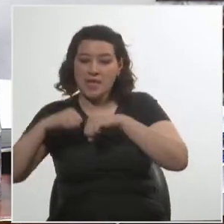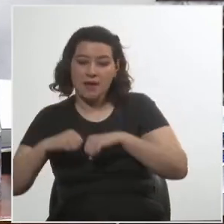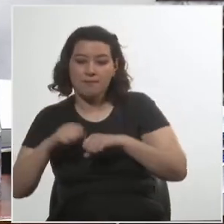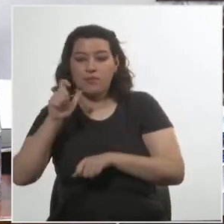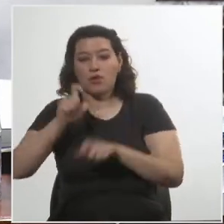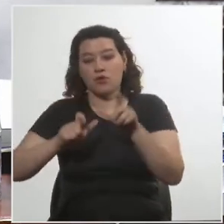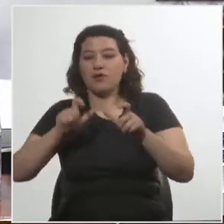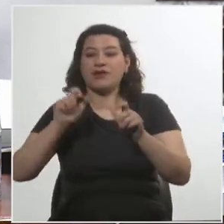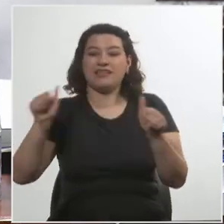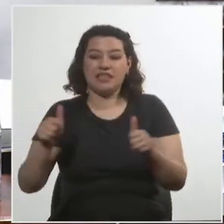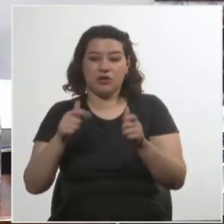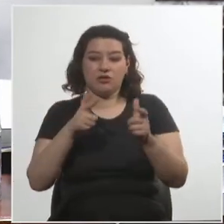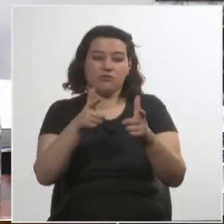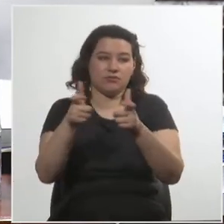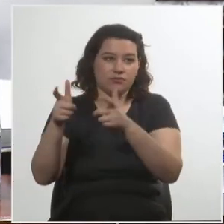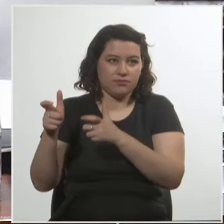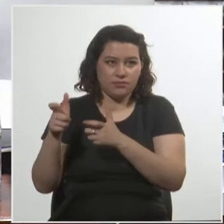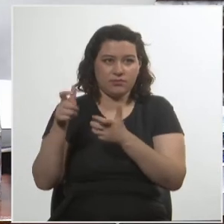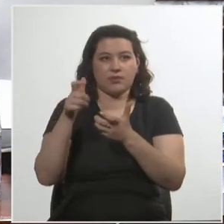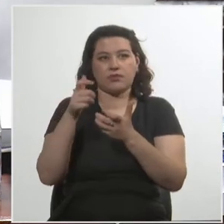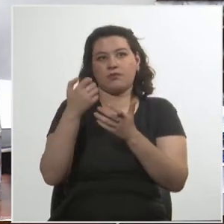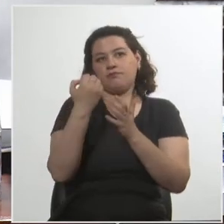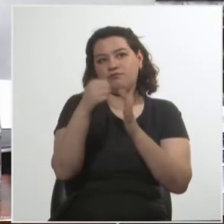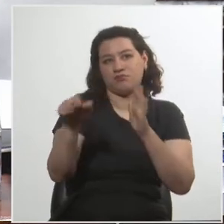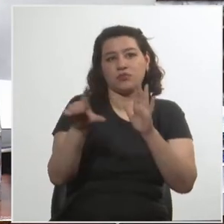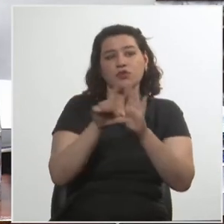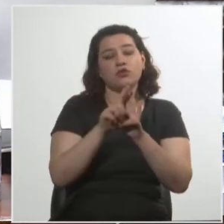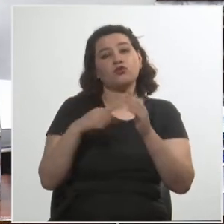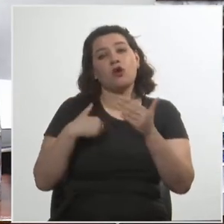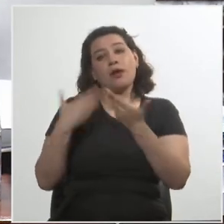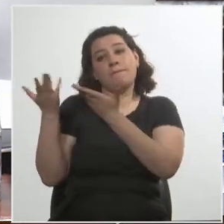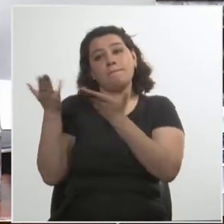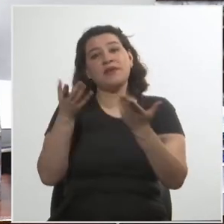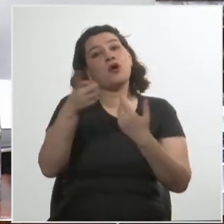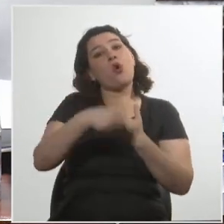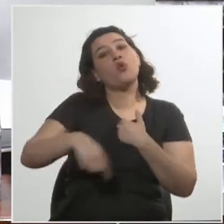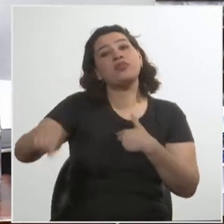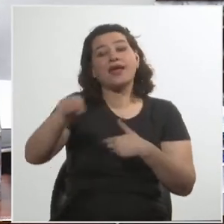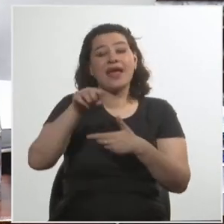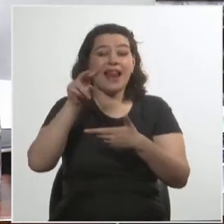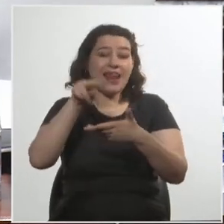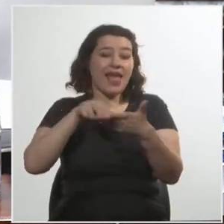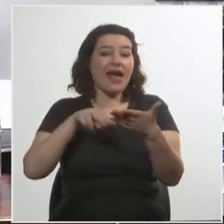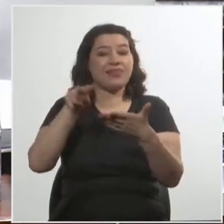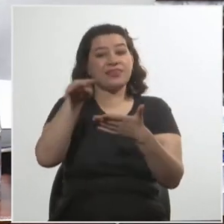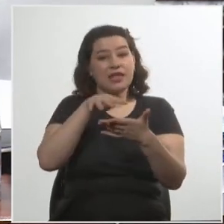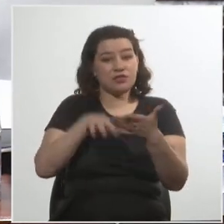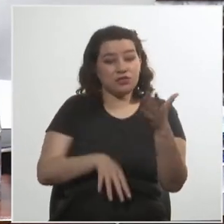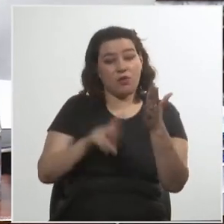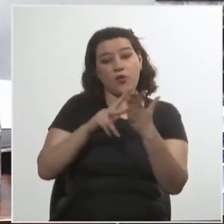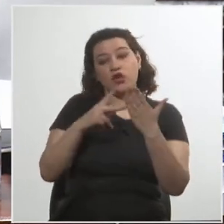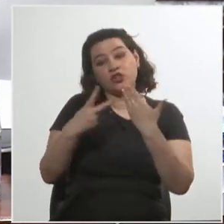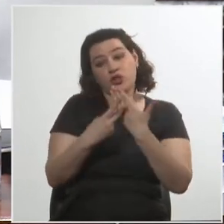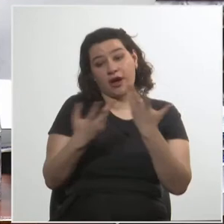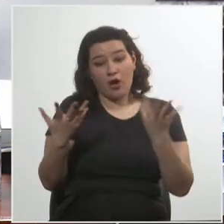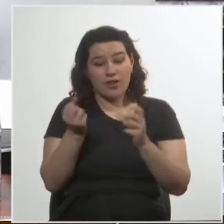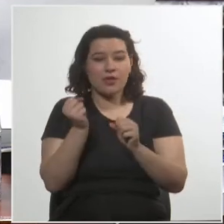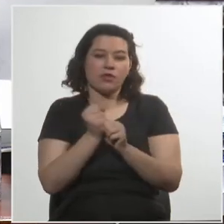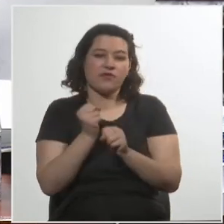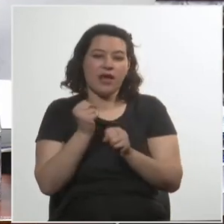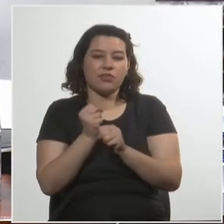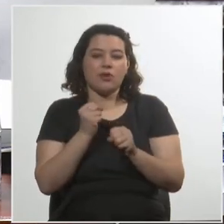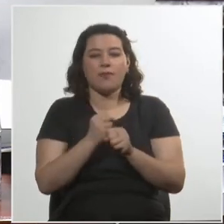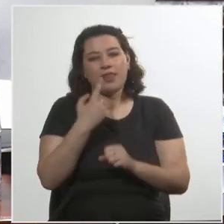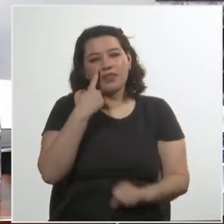grupos que cometieron estos ilícitos yo los invito a leer el texto del proyecto que se somete a consideración Para